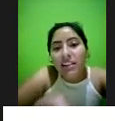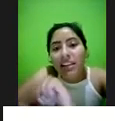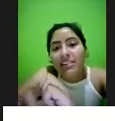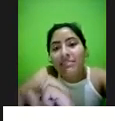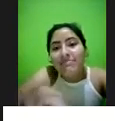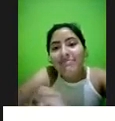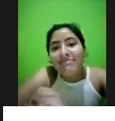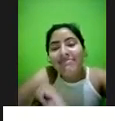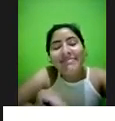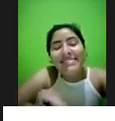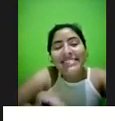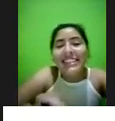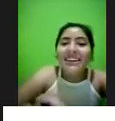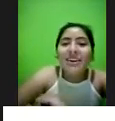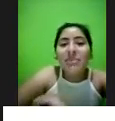Eliana.